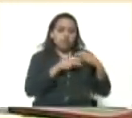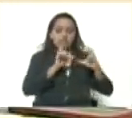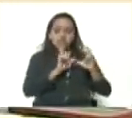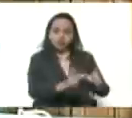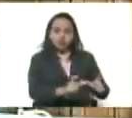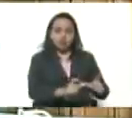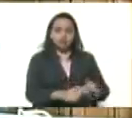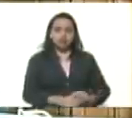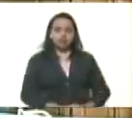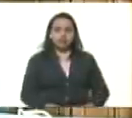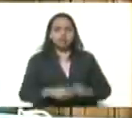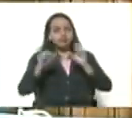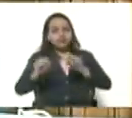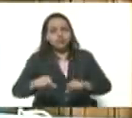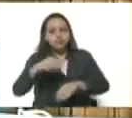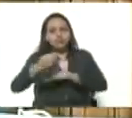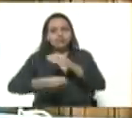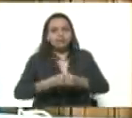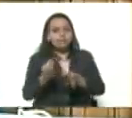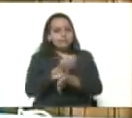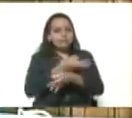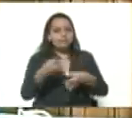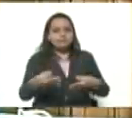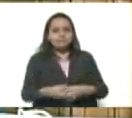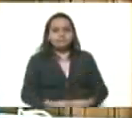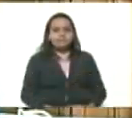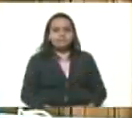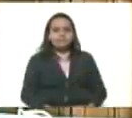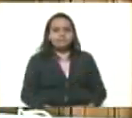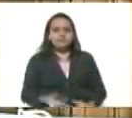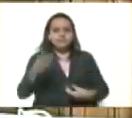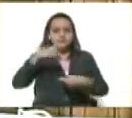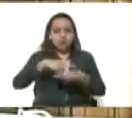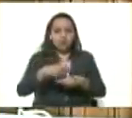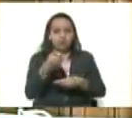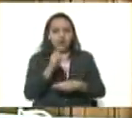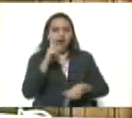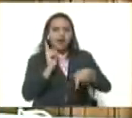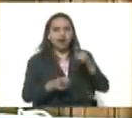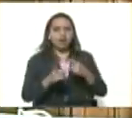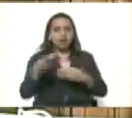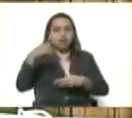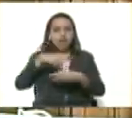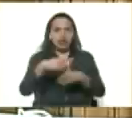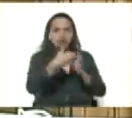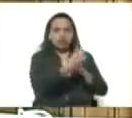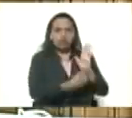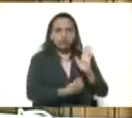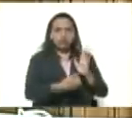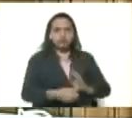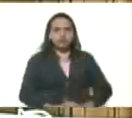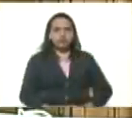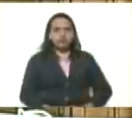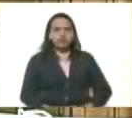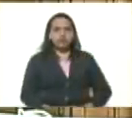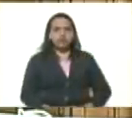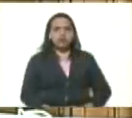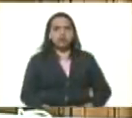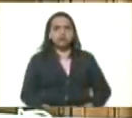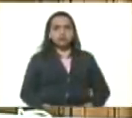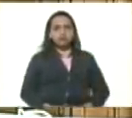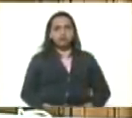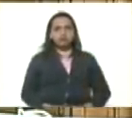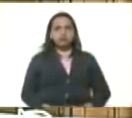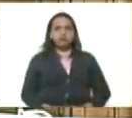cuarentena. ¡Cúmplase! Correcto. Fíjense ustedes los datos, aquí tengo algunos datos. Mapa de calor geográfico de